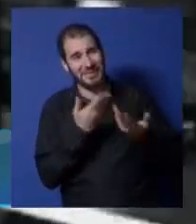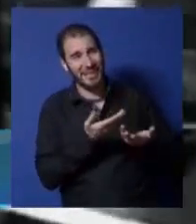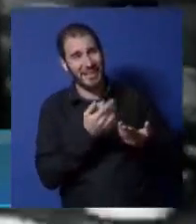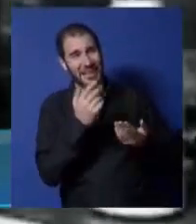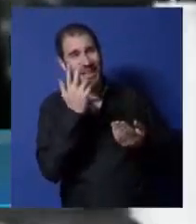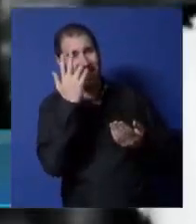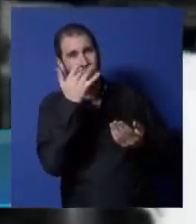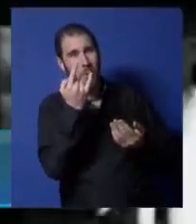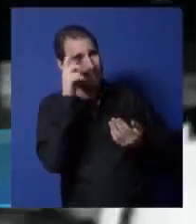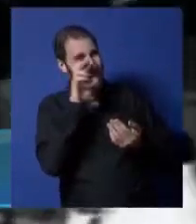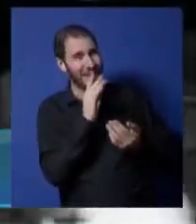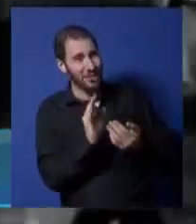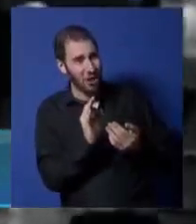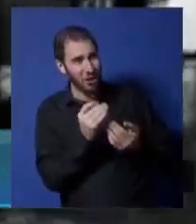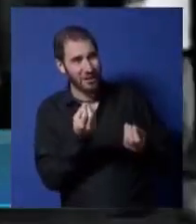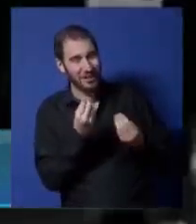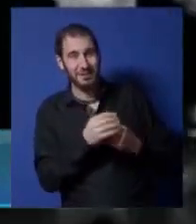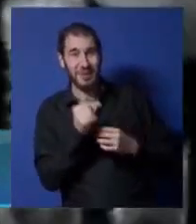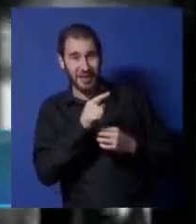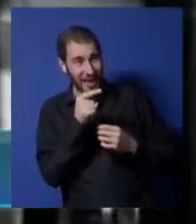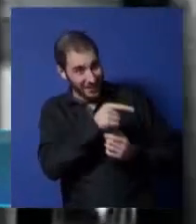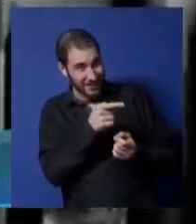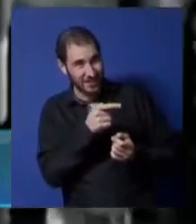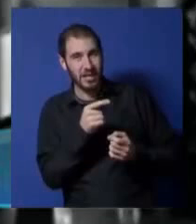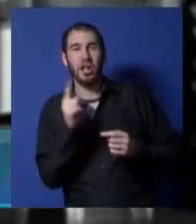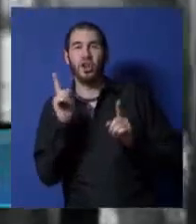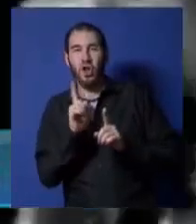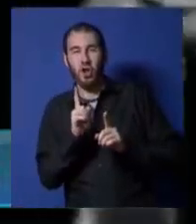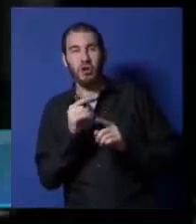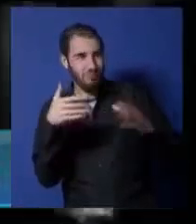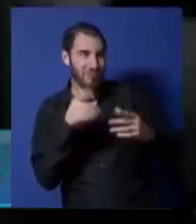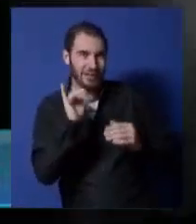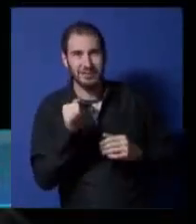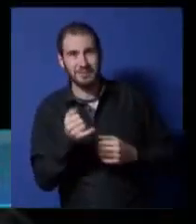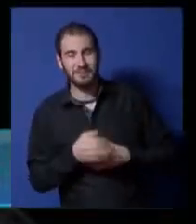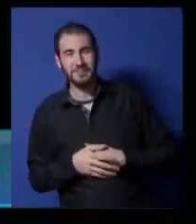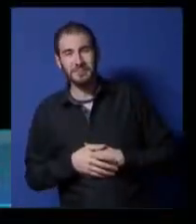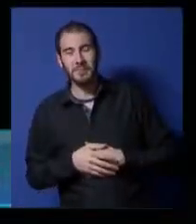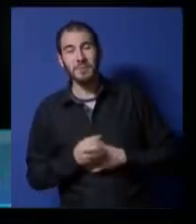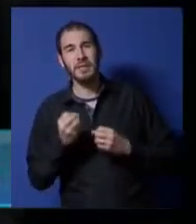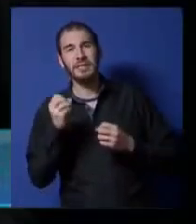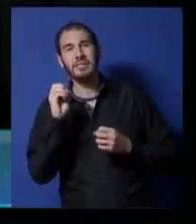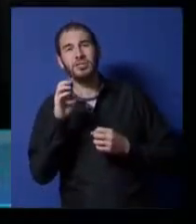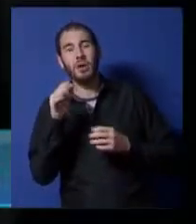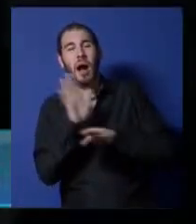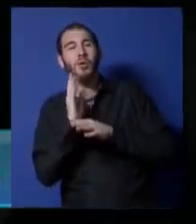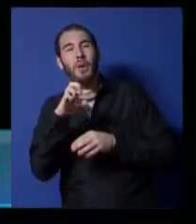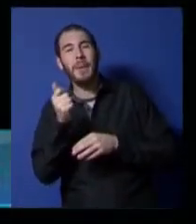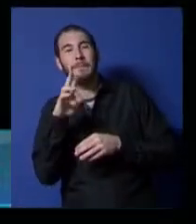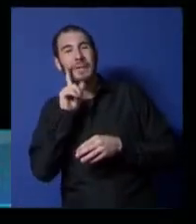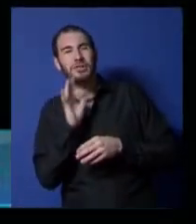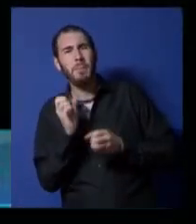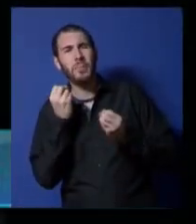Humberto, pensé que se llamaba Papito. Ahí está, ese, ¿no? No, es exactamente, sí. Ah, ese Papito, sí. Bueno, ¿por qué se llama? ¿Por qué le dicen Papito? Porque él